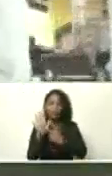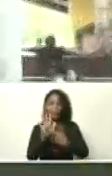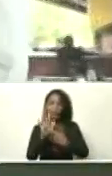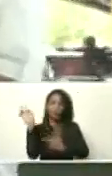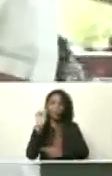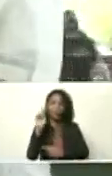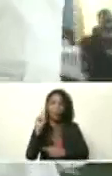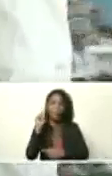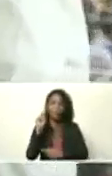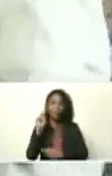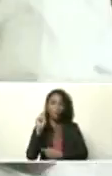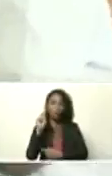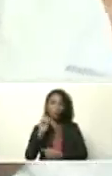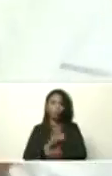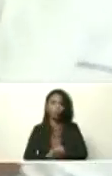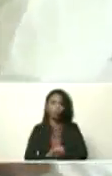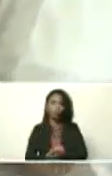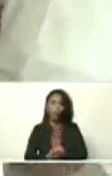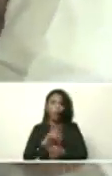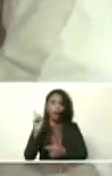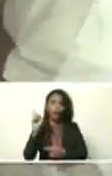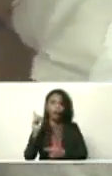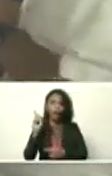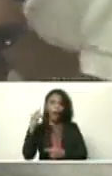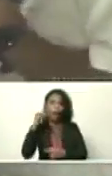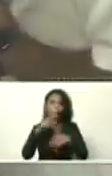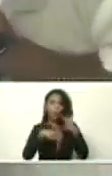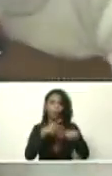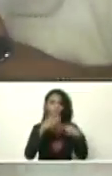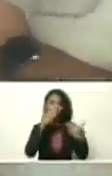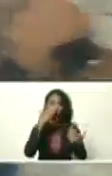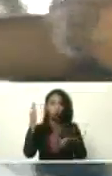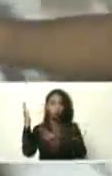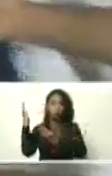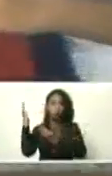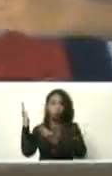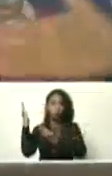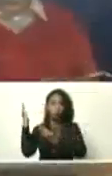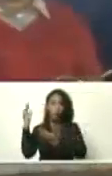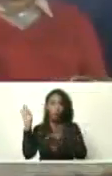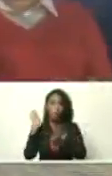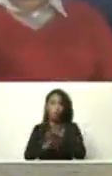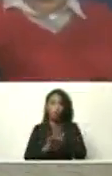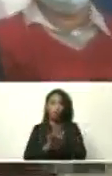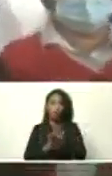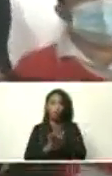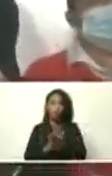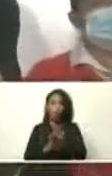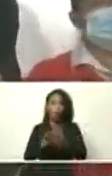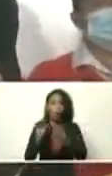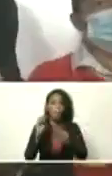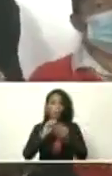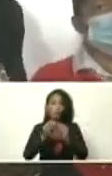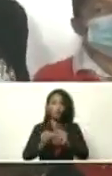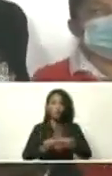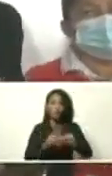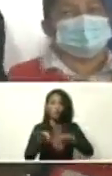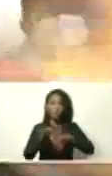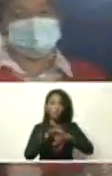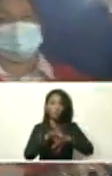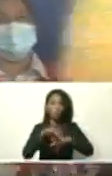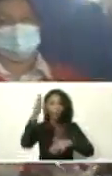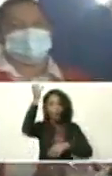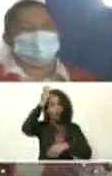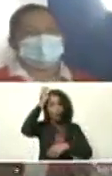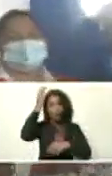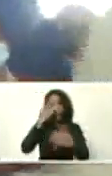vitrinasvenezuela.com. Mire, aquí está Mulatos Producciones. Qué hermosura. Colocando joyas, pedrería para nuestras reinas.